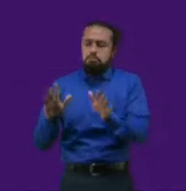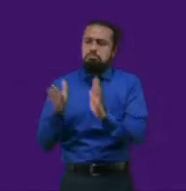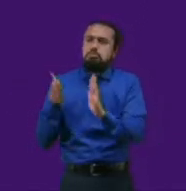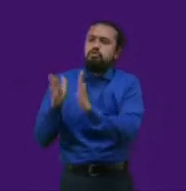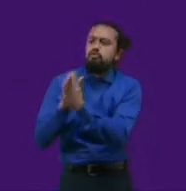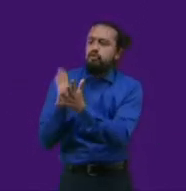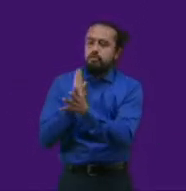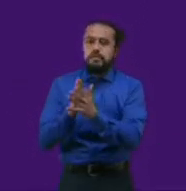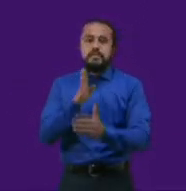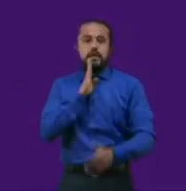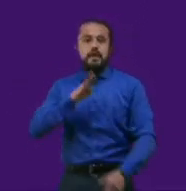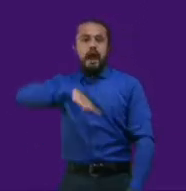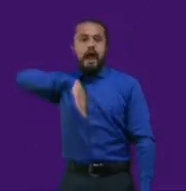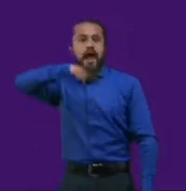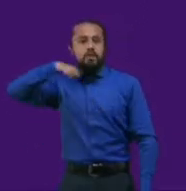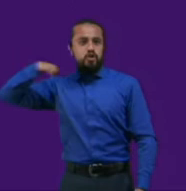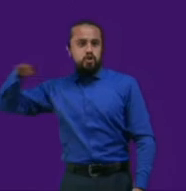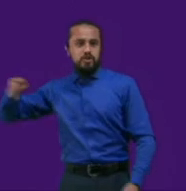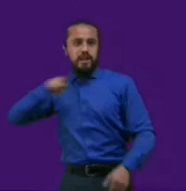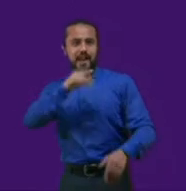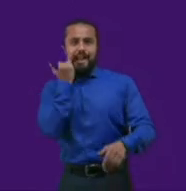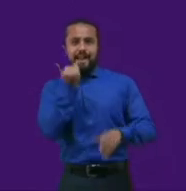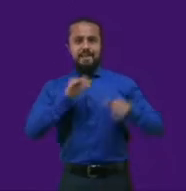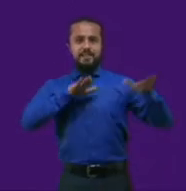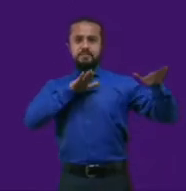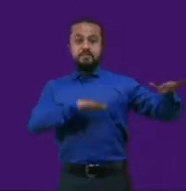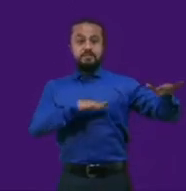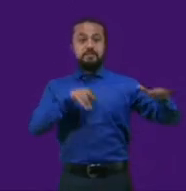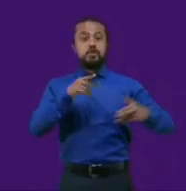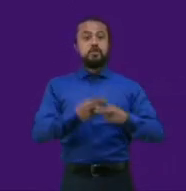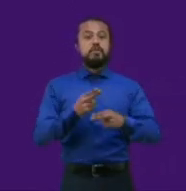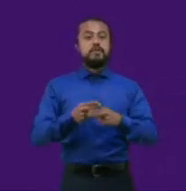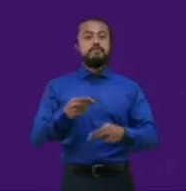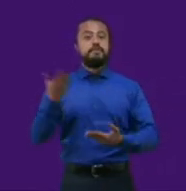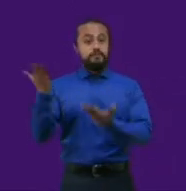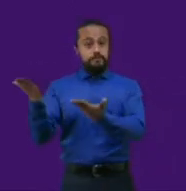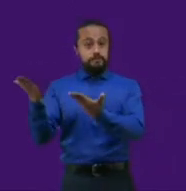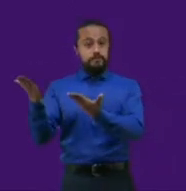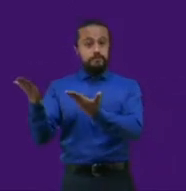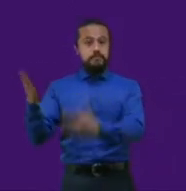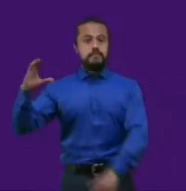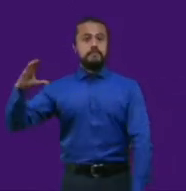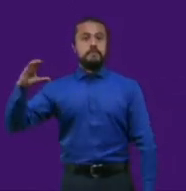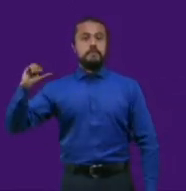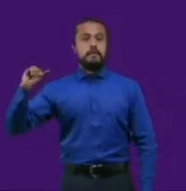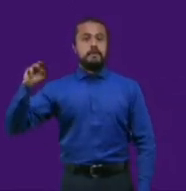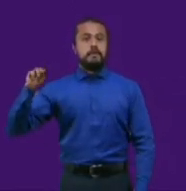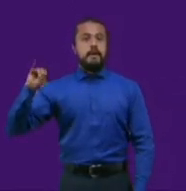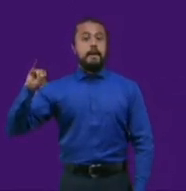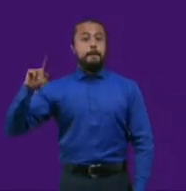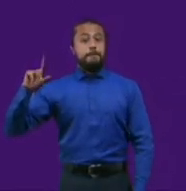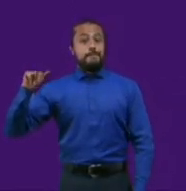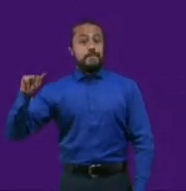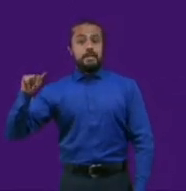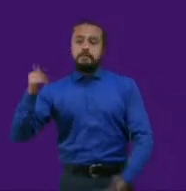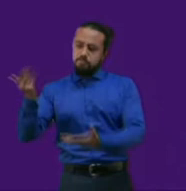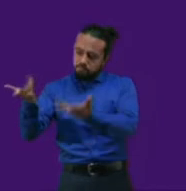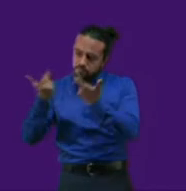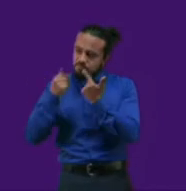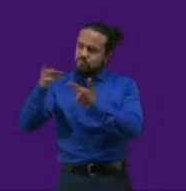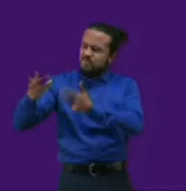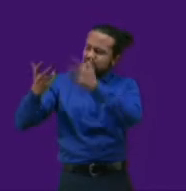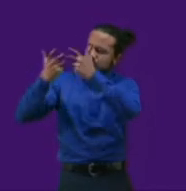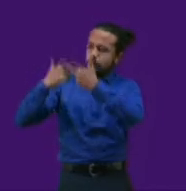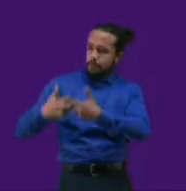empecemos con Antioquia. Camila, cuéntanos un poquito de ti y de tu emprendimiento.